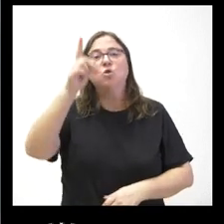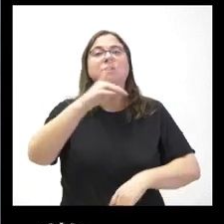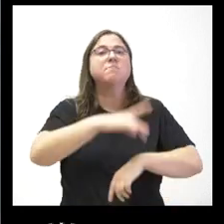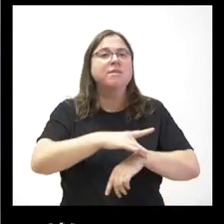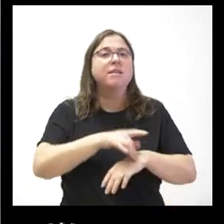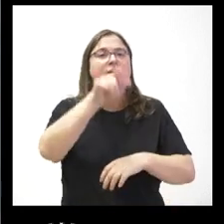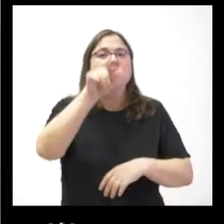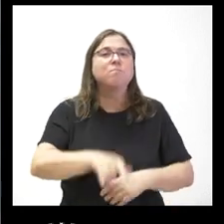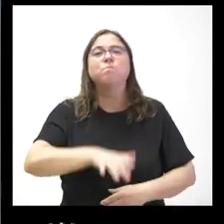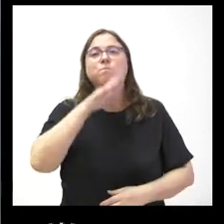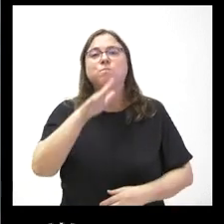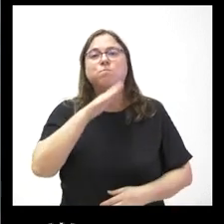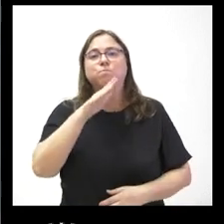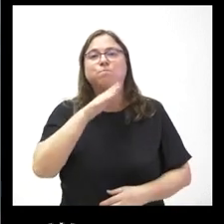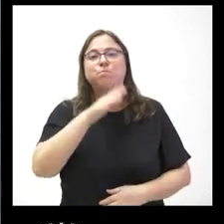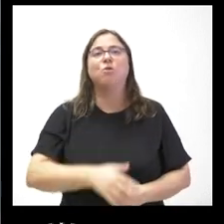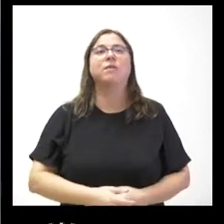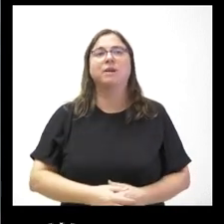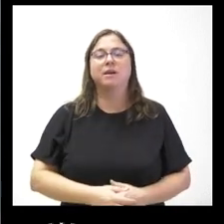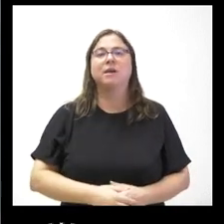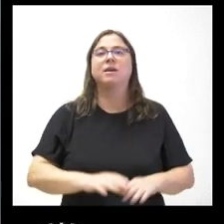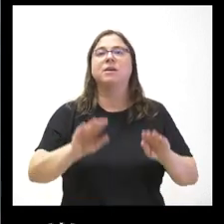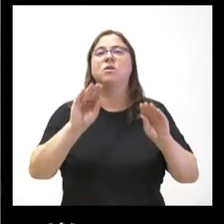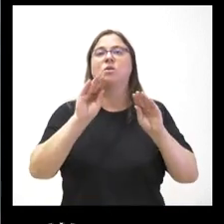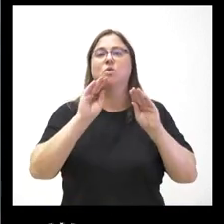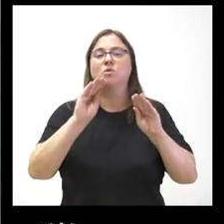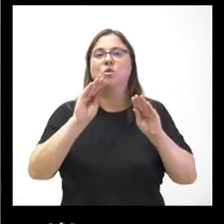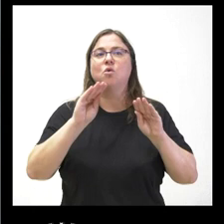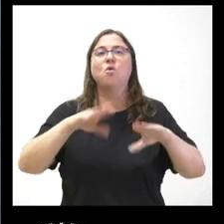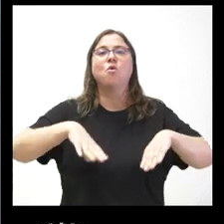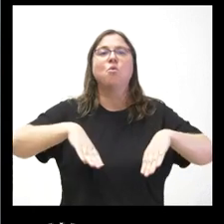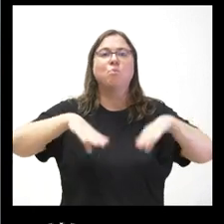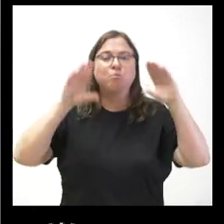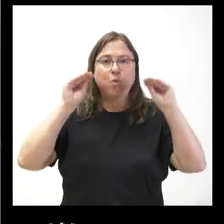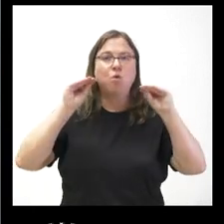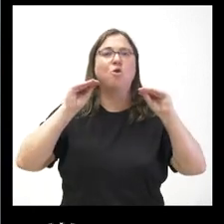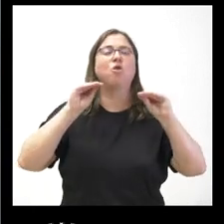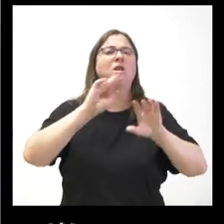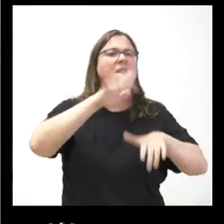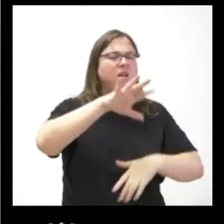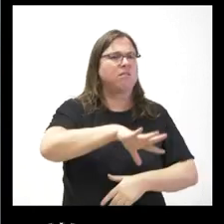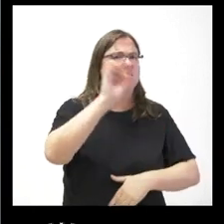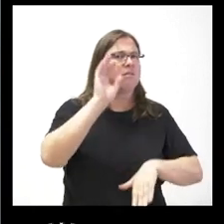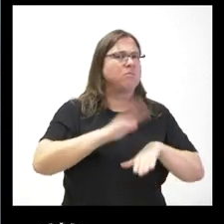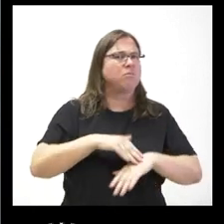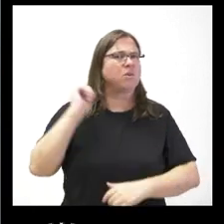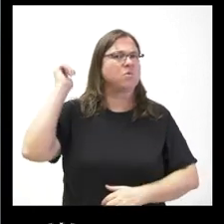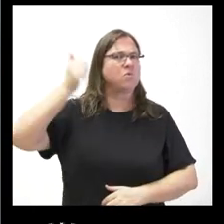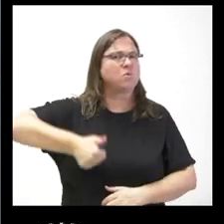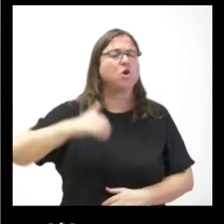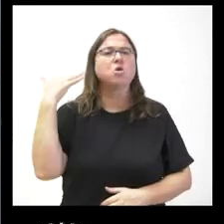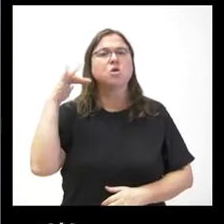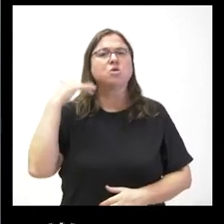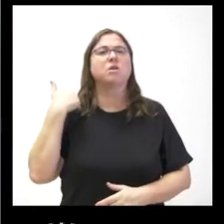son las razones para escoger las ciudades de Leon y Burgos porque hace meses que se reivindica desde Soria que estos estudios